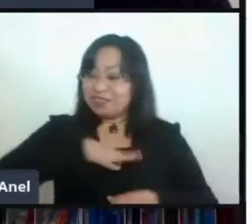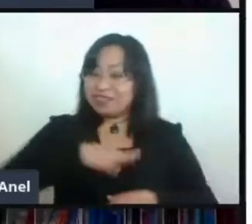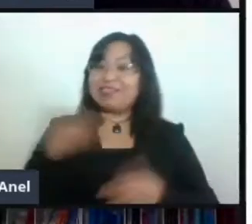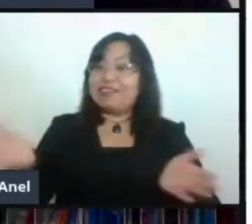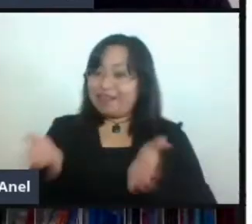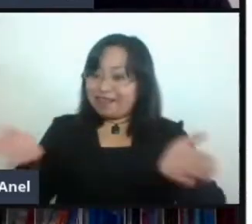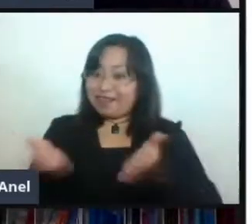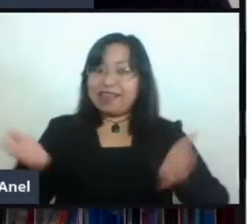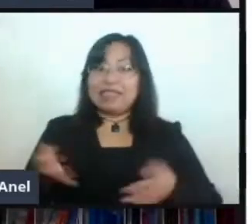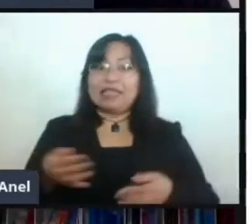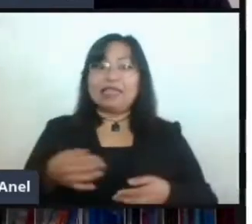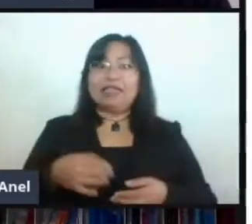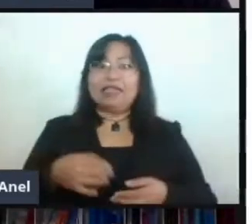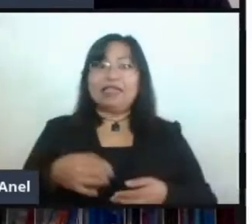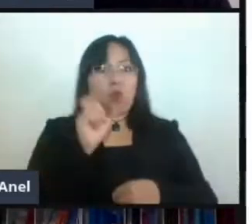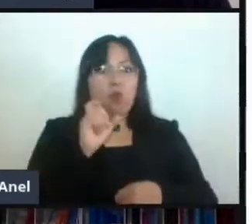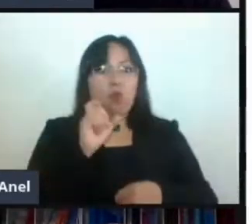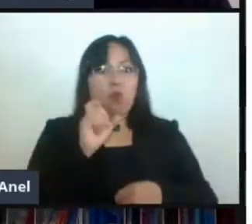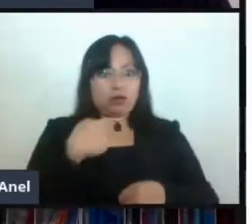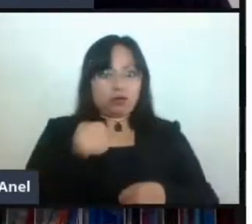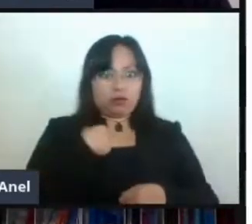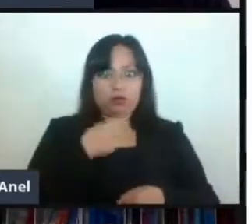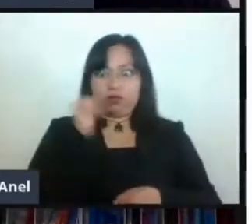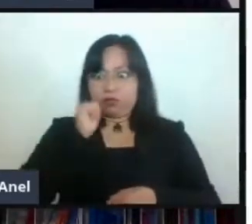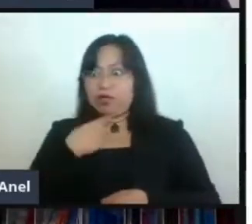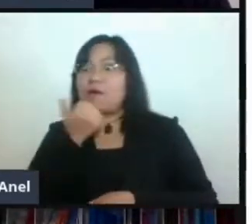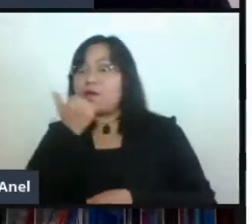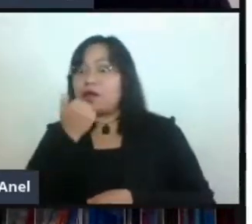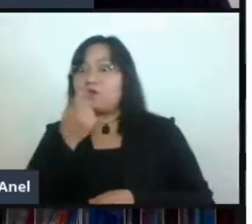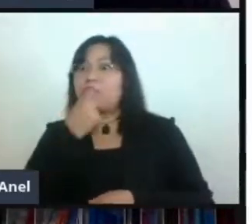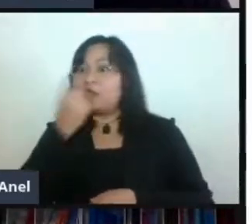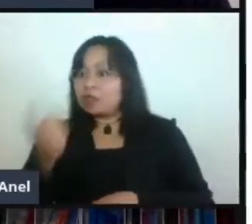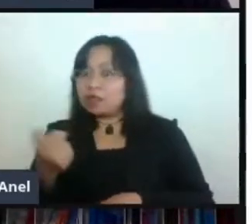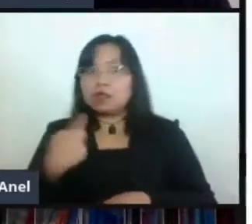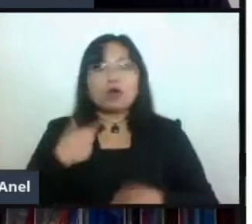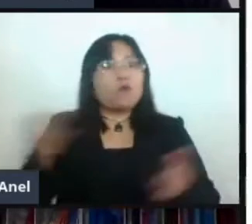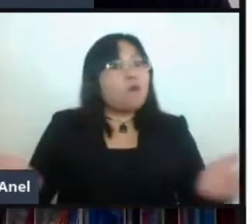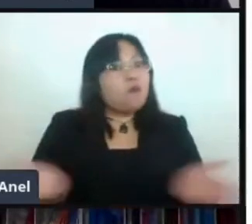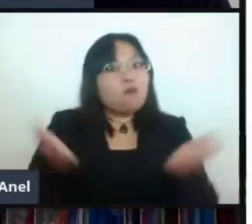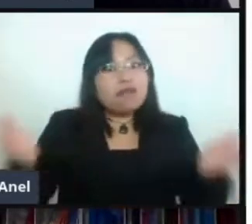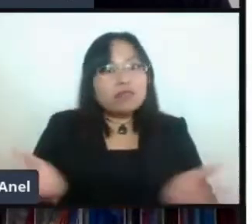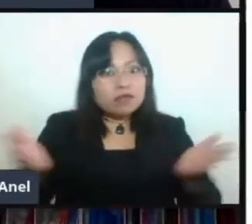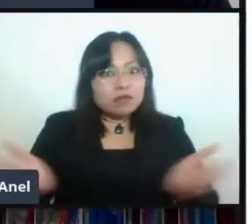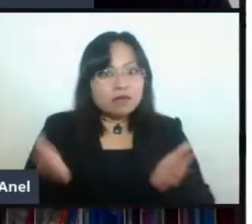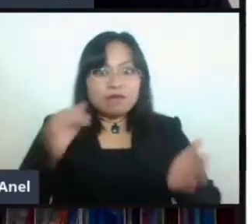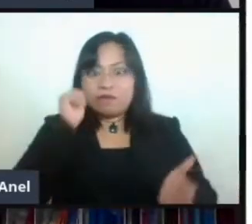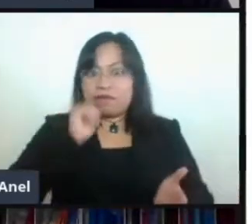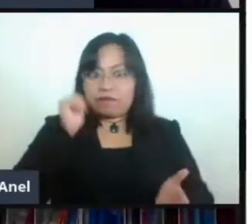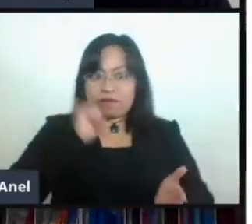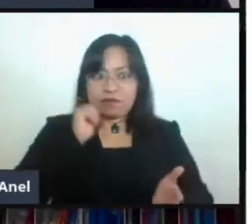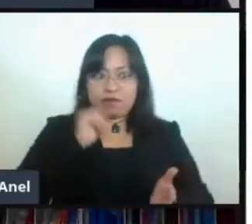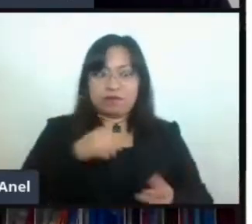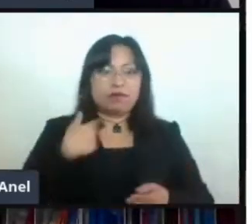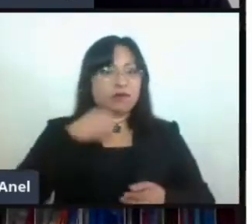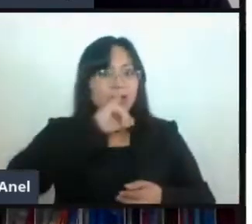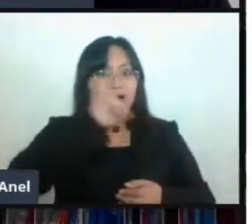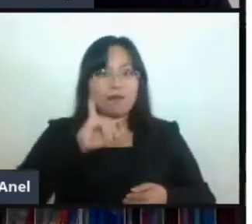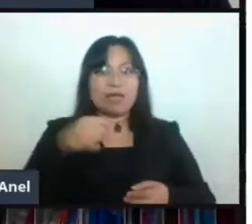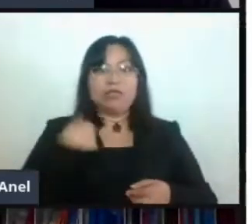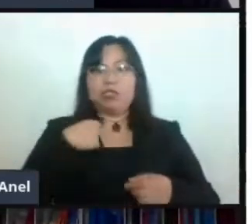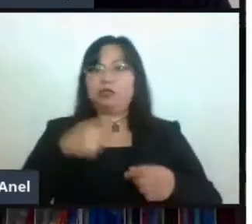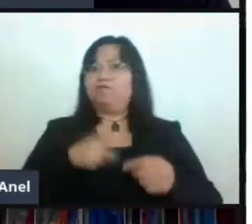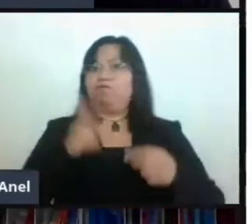retroalimentación es una actividad, de hecho es un proceso que no debe de terminar y consiste en